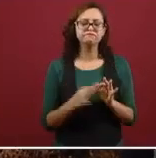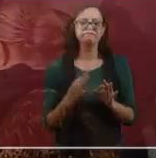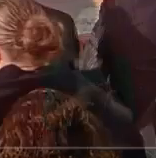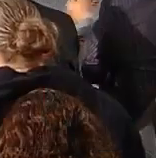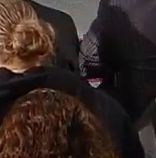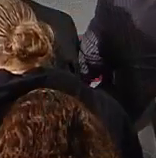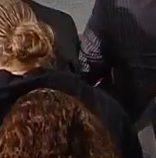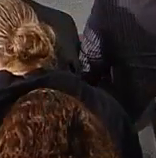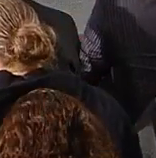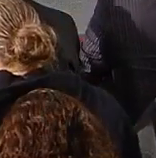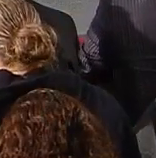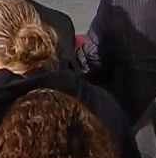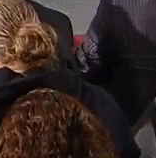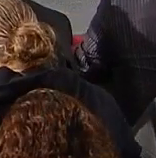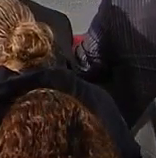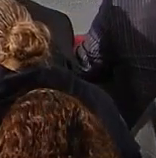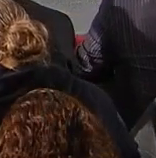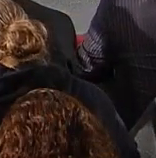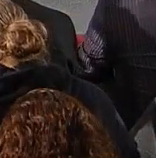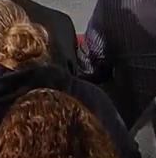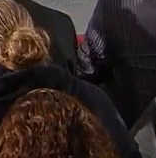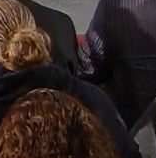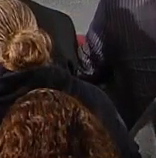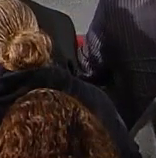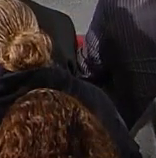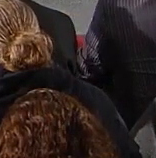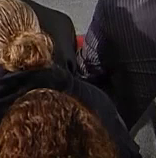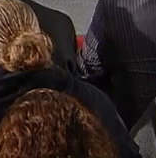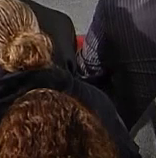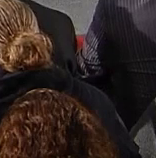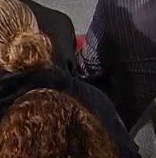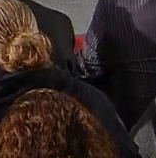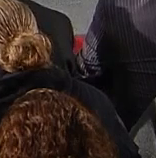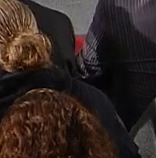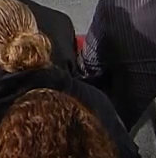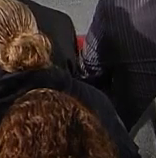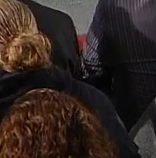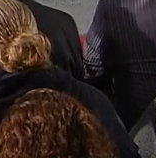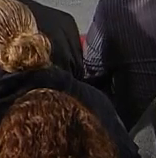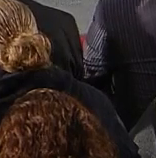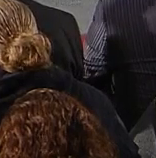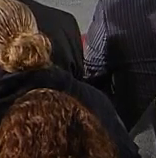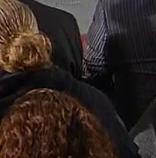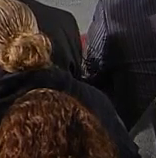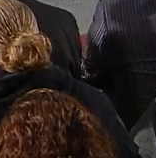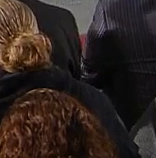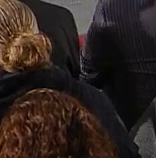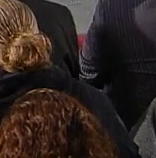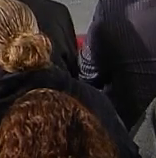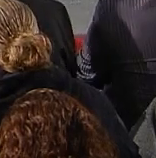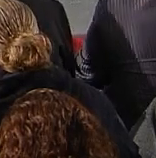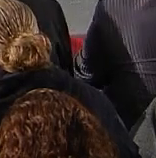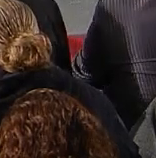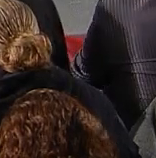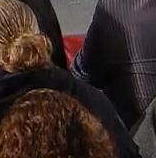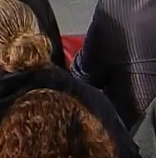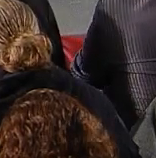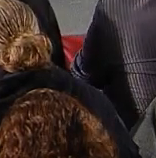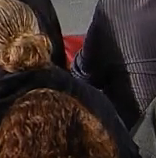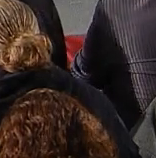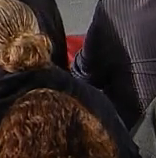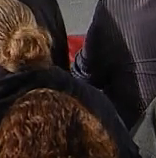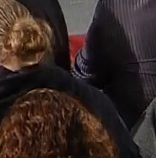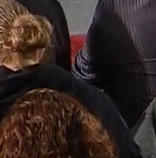impuestos. Ya ni hablar de impuestos, sino de contribuciones. Les puedo decir